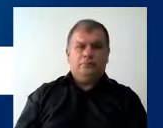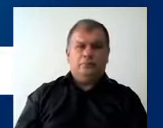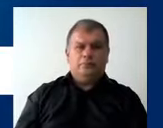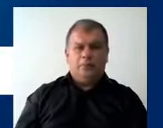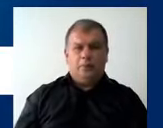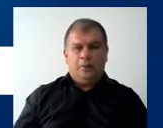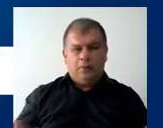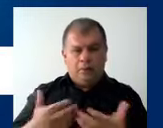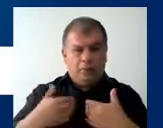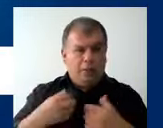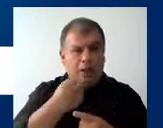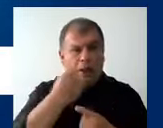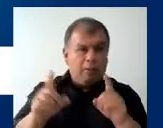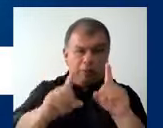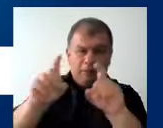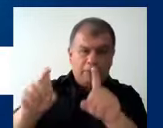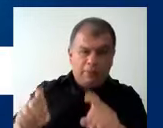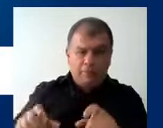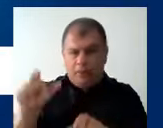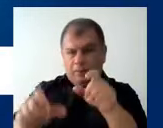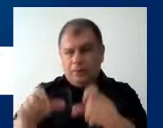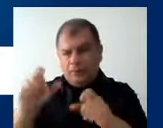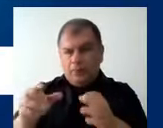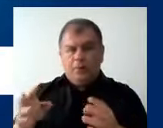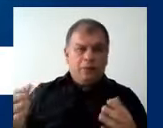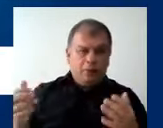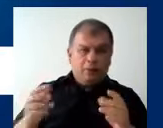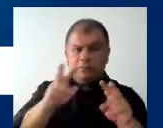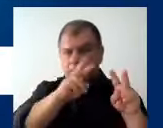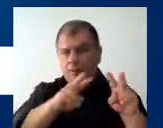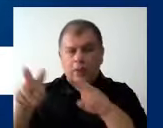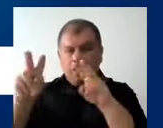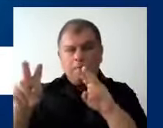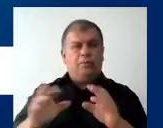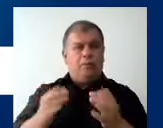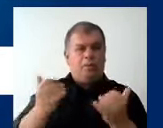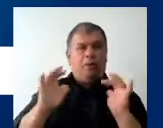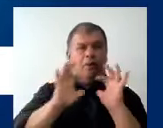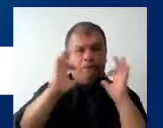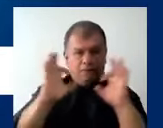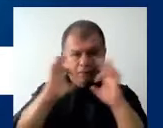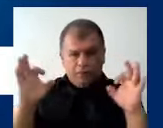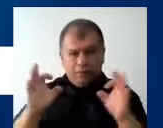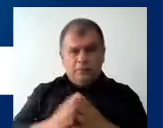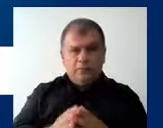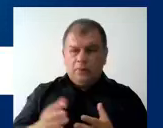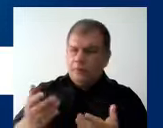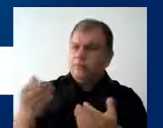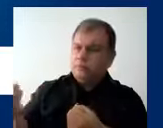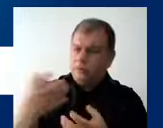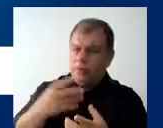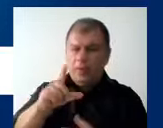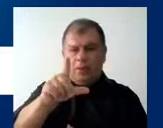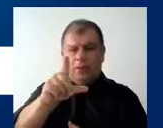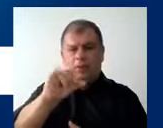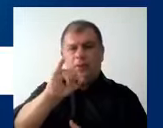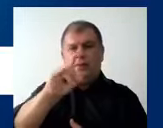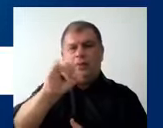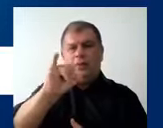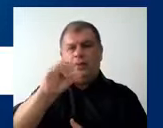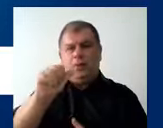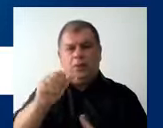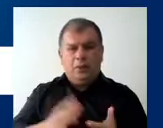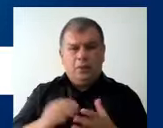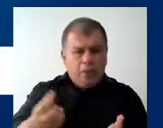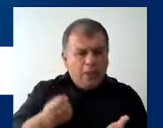Doctor César, tenemos algunas preguntas de las personas que nos están acompañando en la transmisión. Nos comenta Lidia, decían que